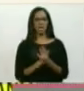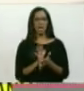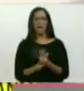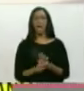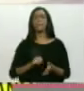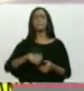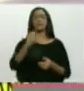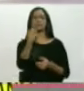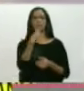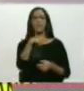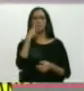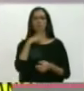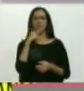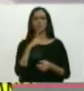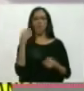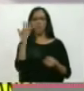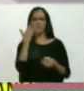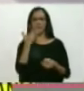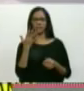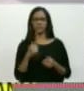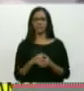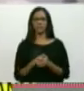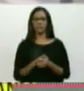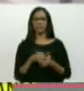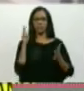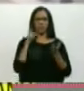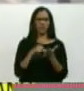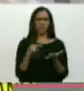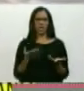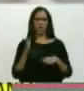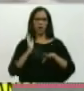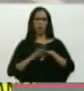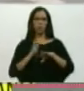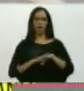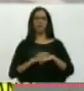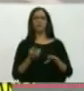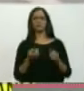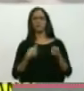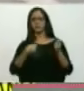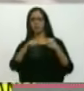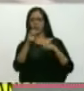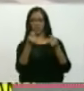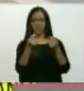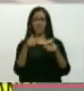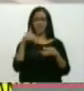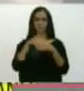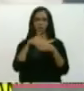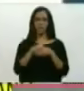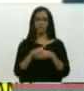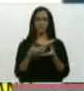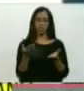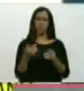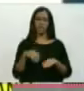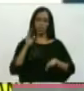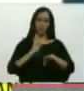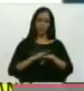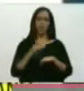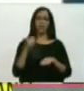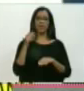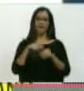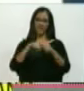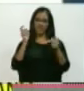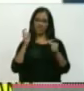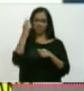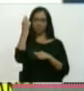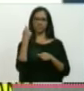un político que al parecer estaría salpicado con los negocios de corrupción electoral por los que fue condenada la excongresista y que fueron